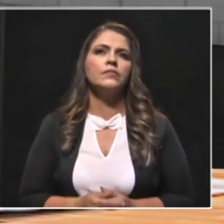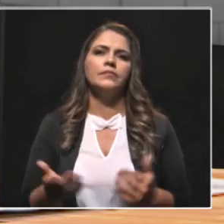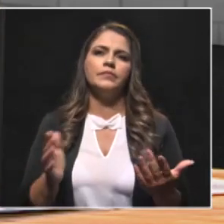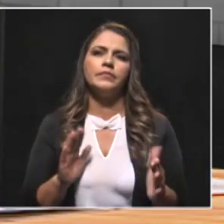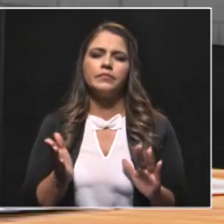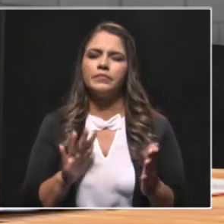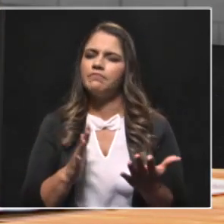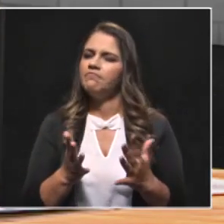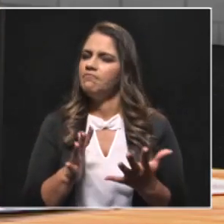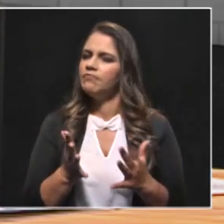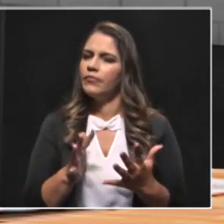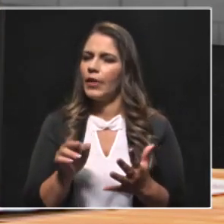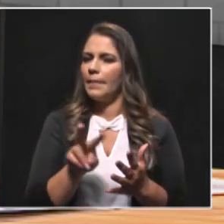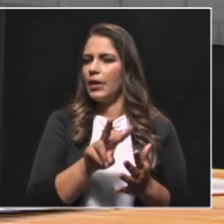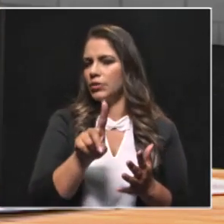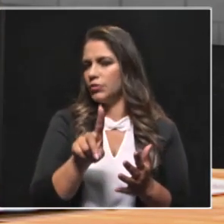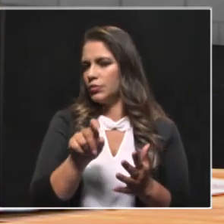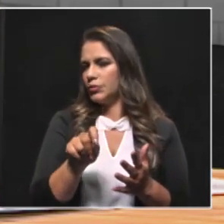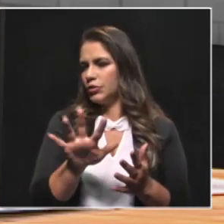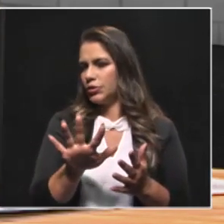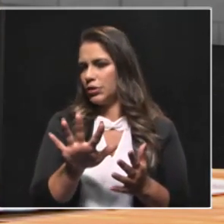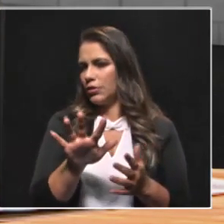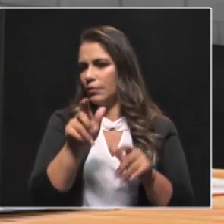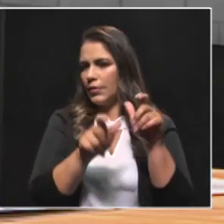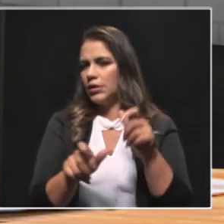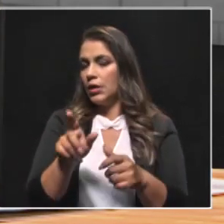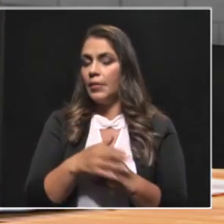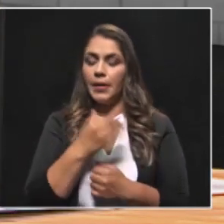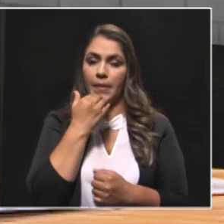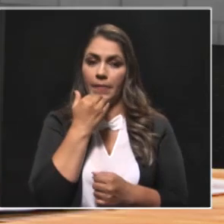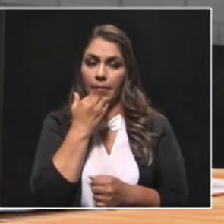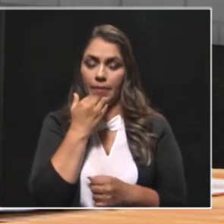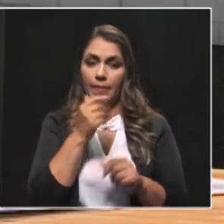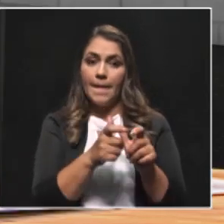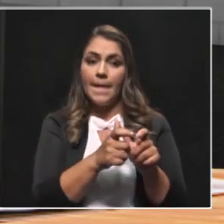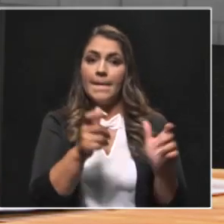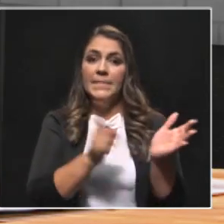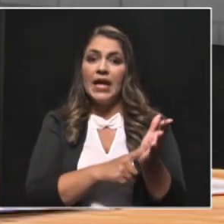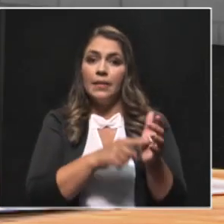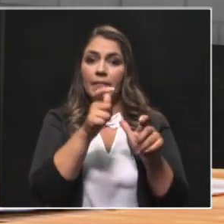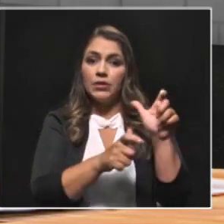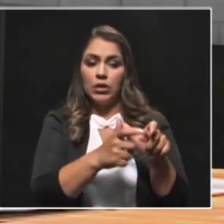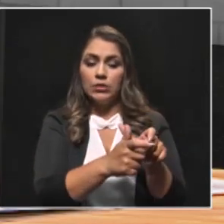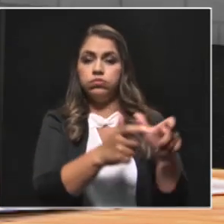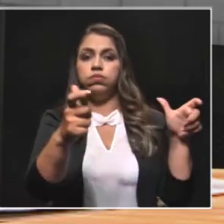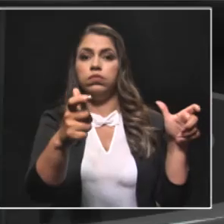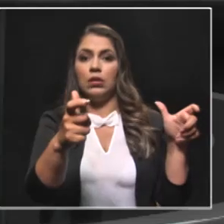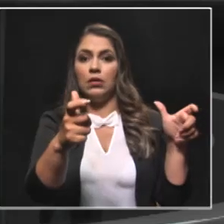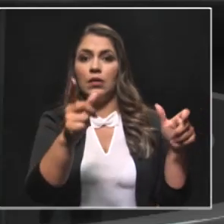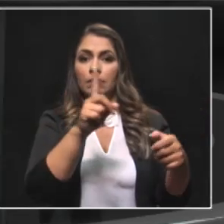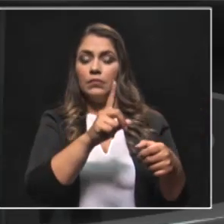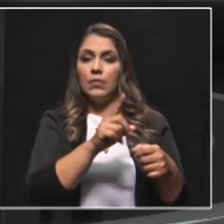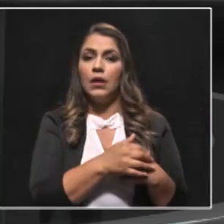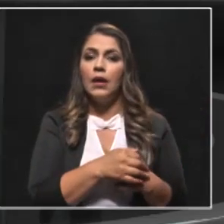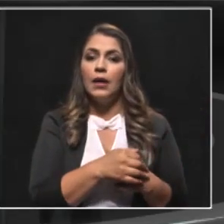tasa promedio de 21.5 inscritos por cada 1.000 habitantes en el ámbito nacional. O sea, en Colombia, 21 de